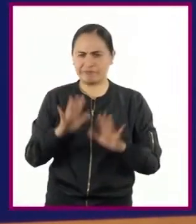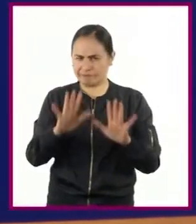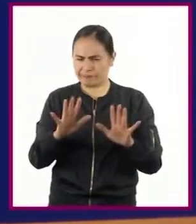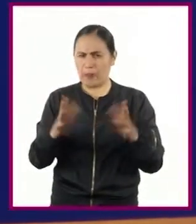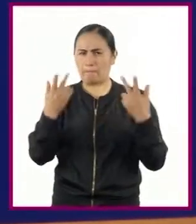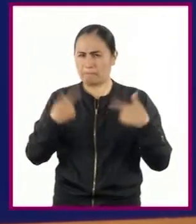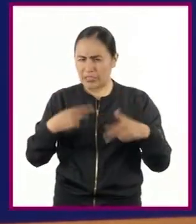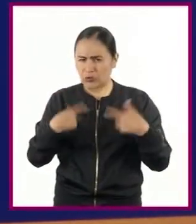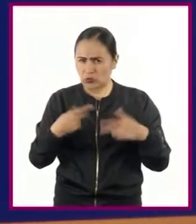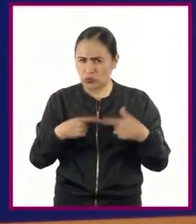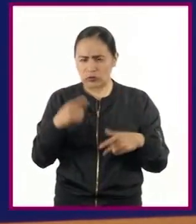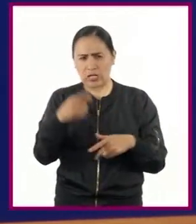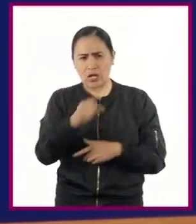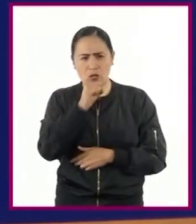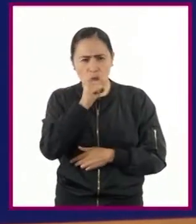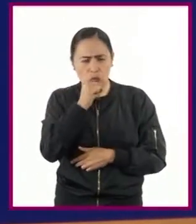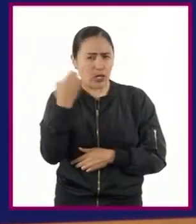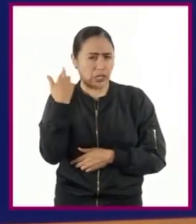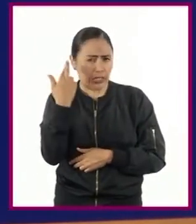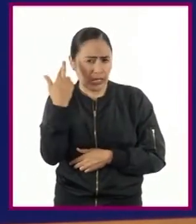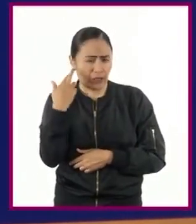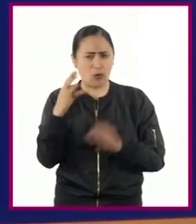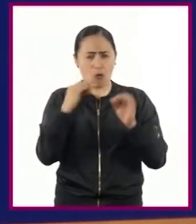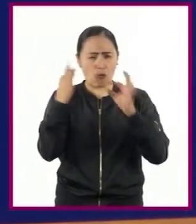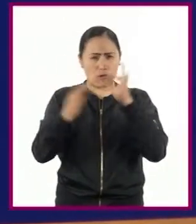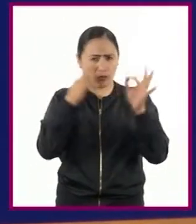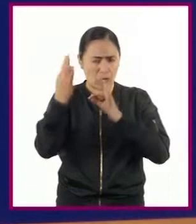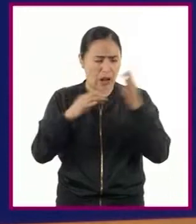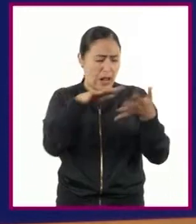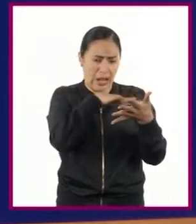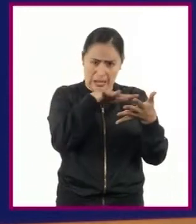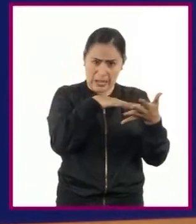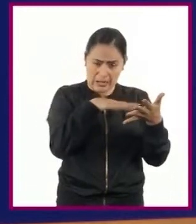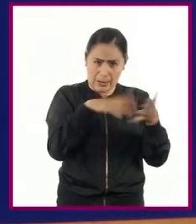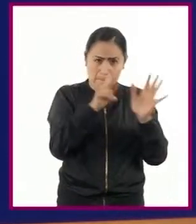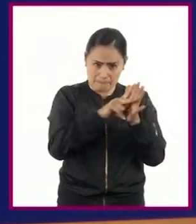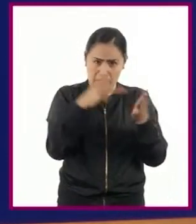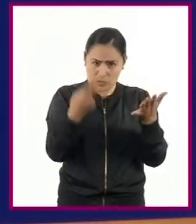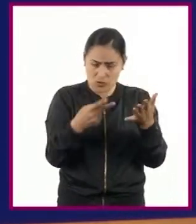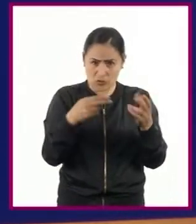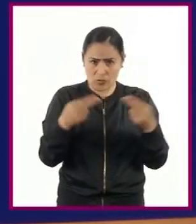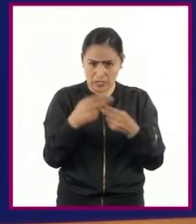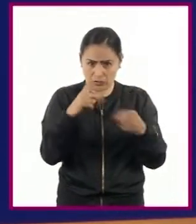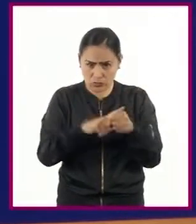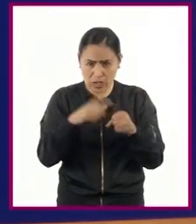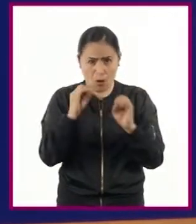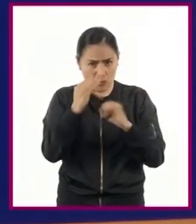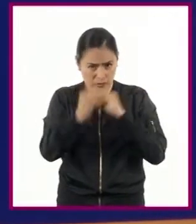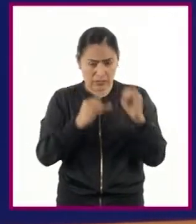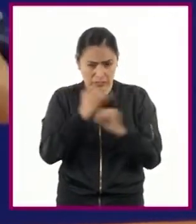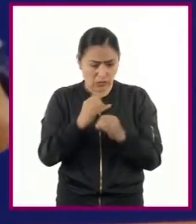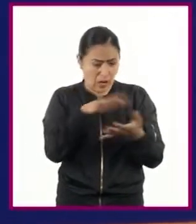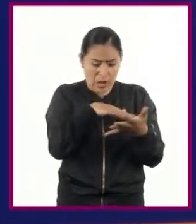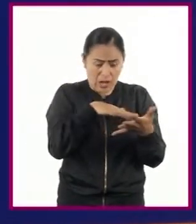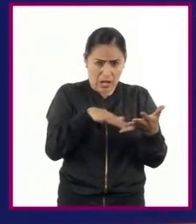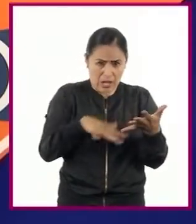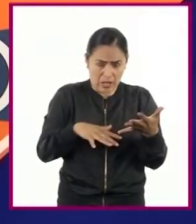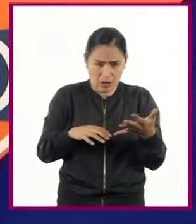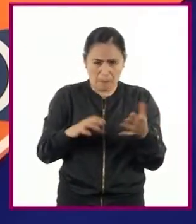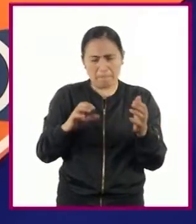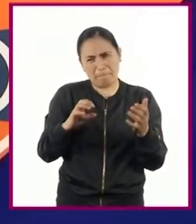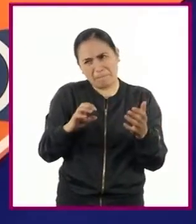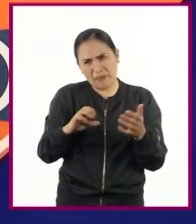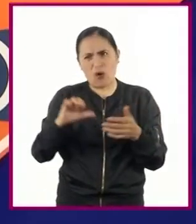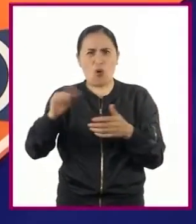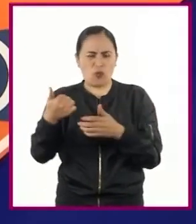de programas de noticias leen las notas de los periódicos nacionales e internacionales Bueno, los de otros